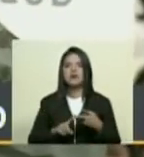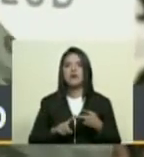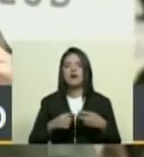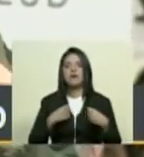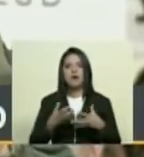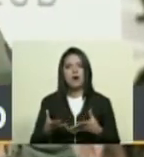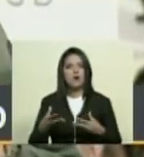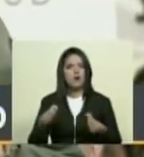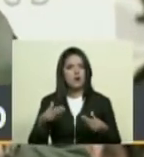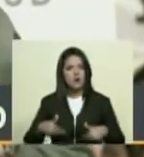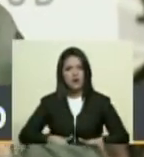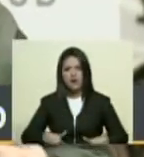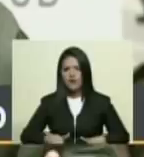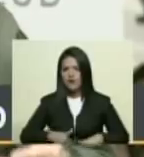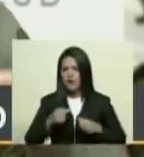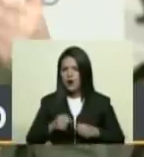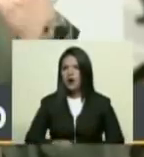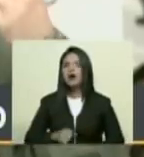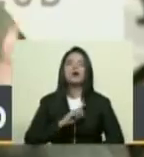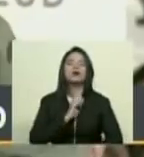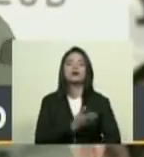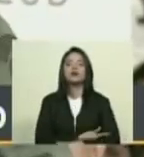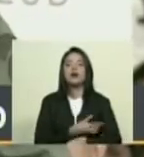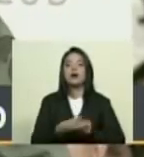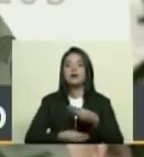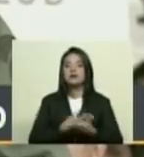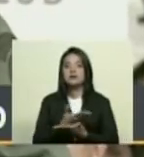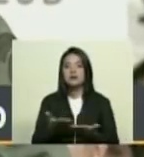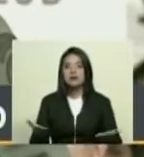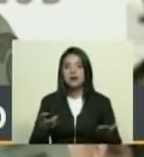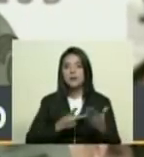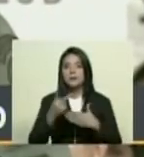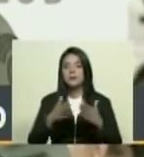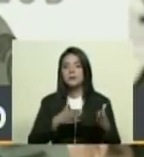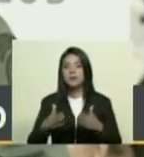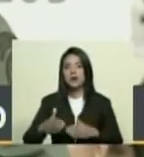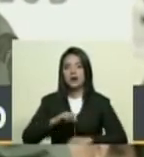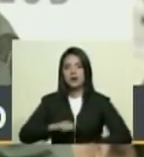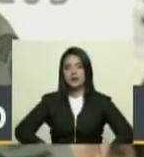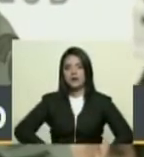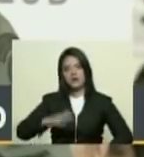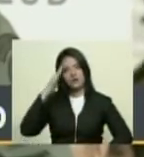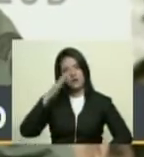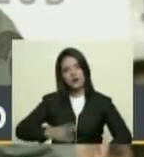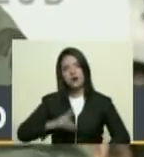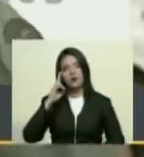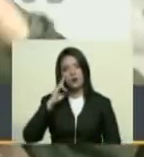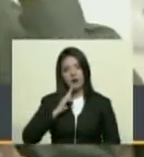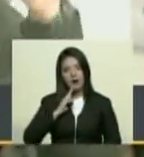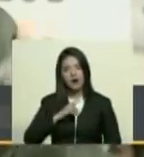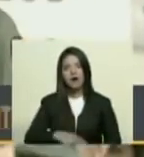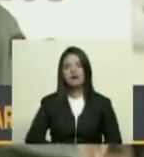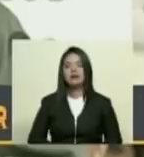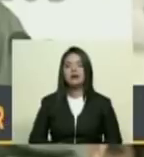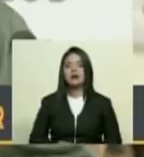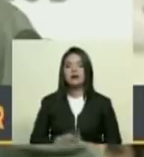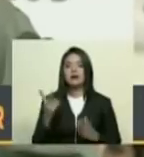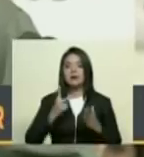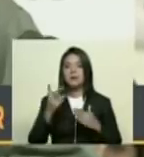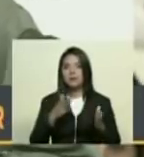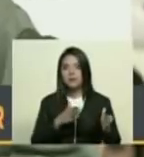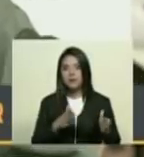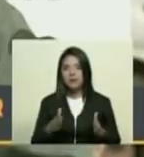colocado bastante esfuerzo en la elevación de la presto operacional de la Fuerza Armada Nacional Bolivariana, en el